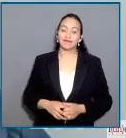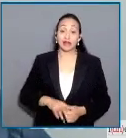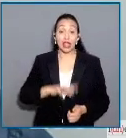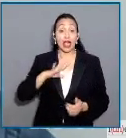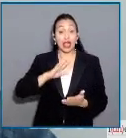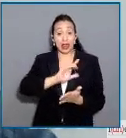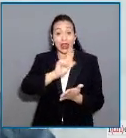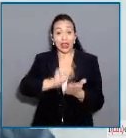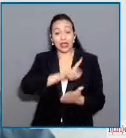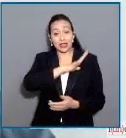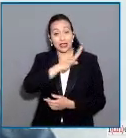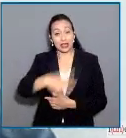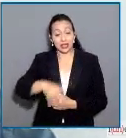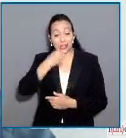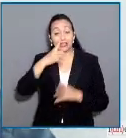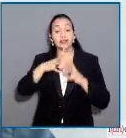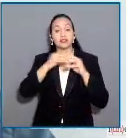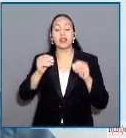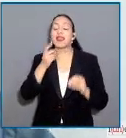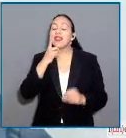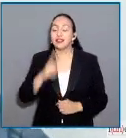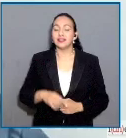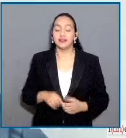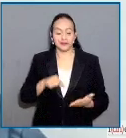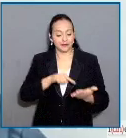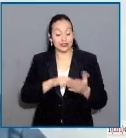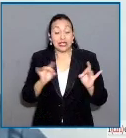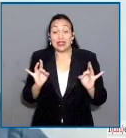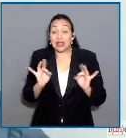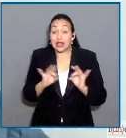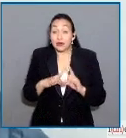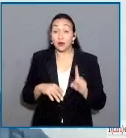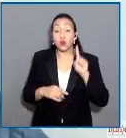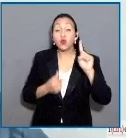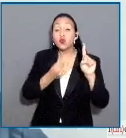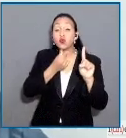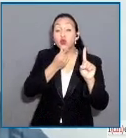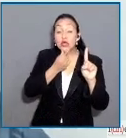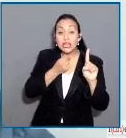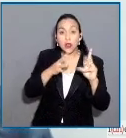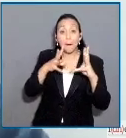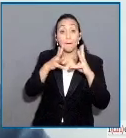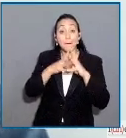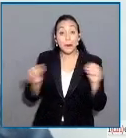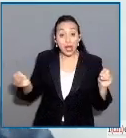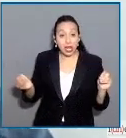señala que en cualquier caso de desaparición de un niño menor de 18 años se debe iniciar la búsqueda